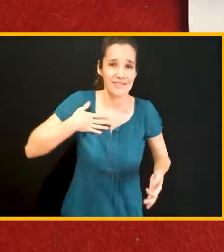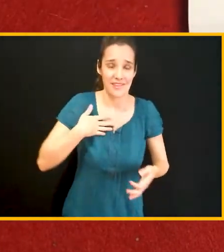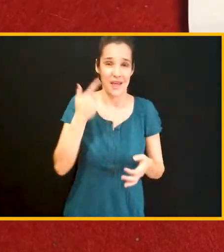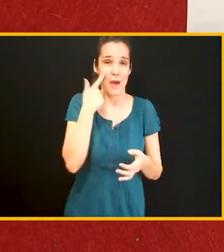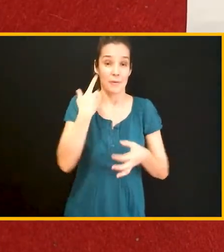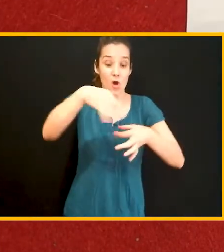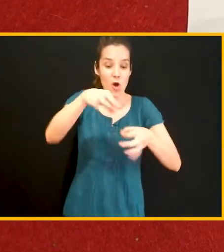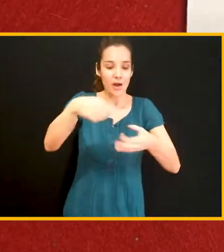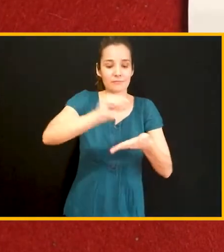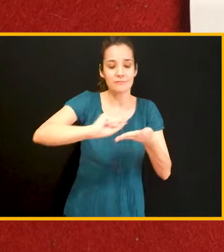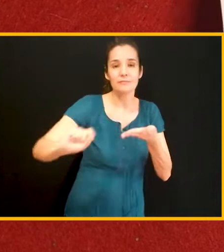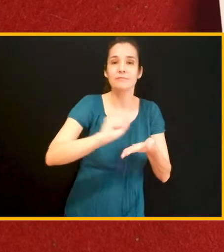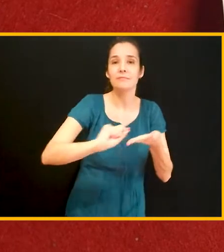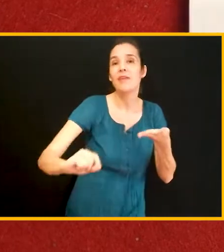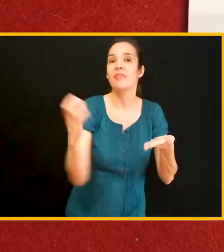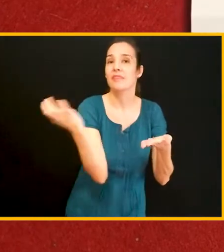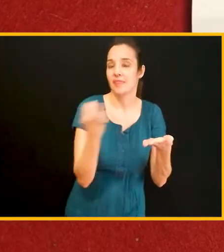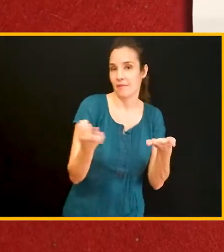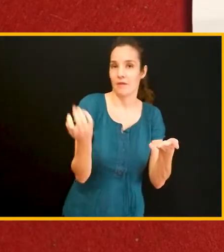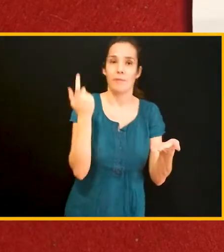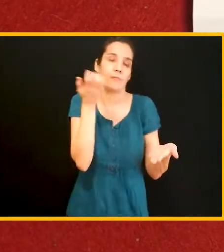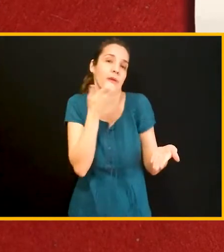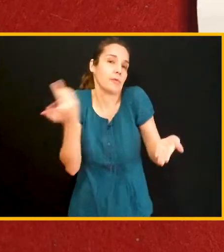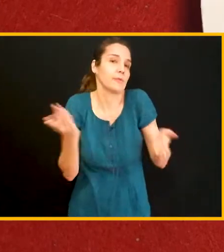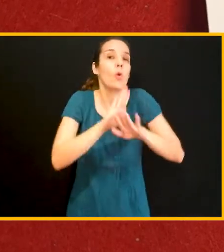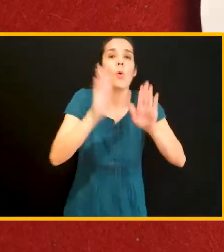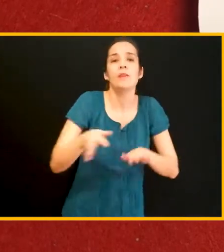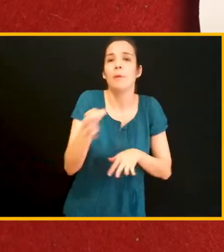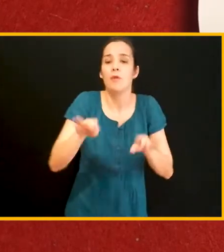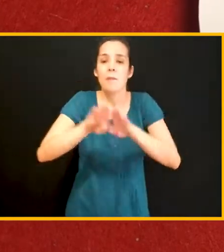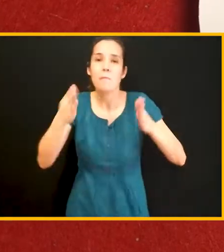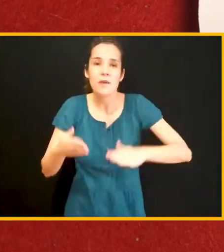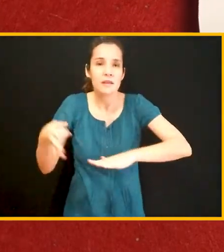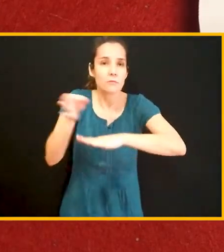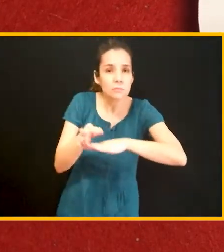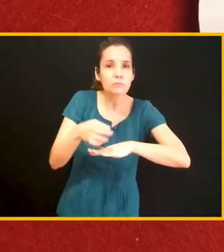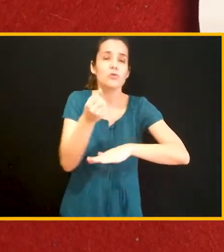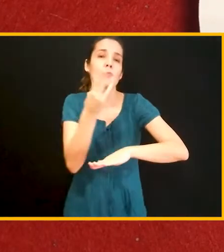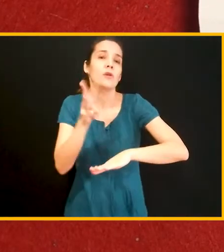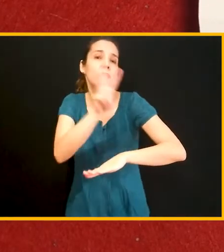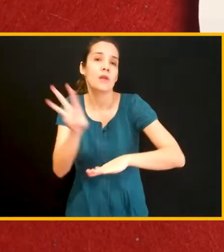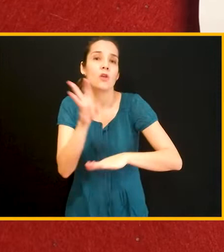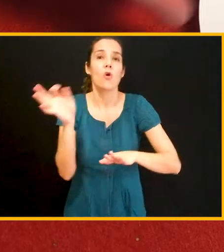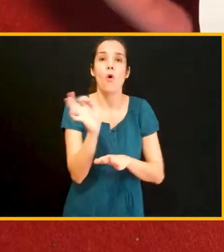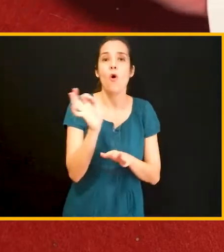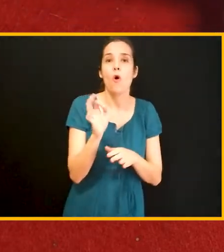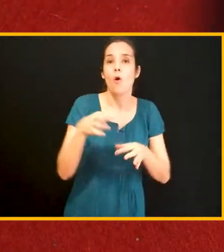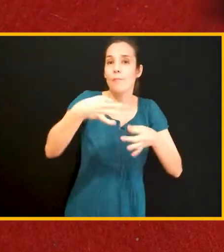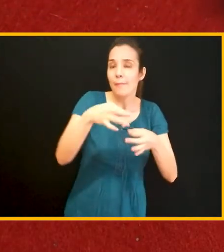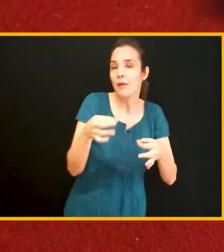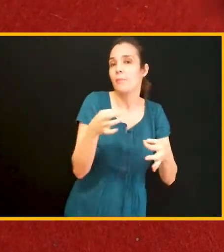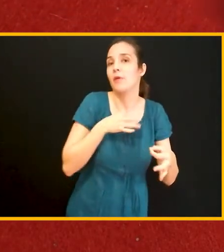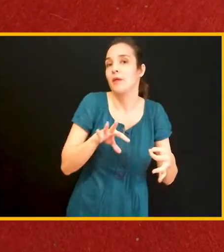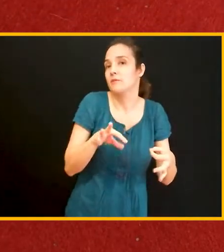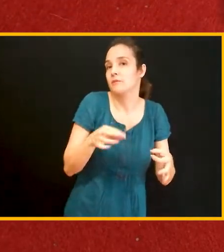En la predicción tenemos que poner, pues algo así como la última moneda que quedará en la mesa será la número 3. O en la predicción podéis poner solamente el número 3. O